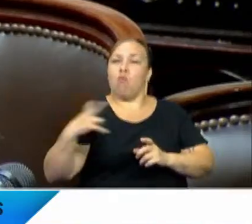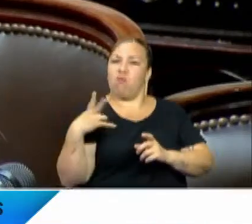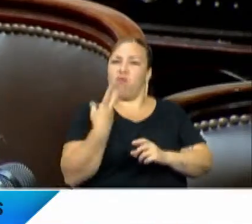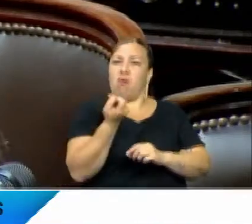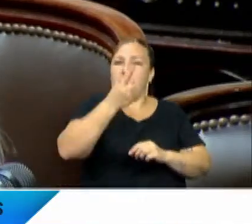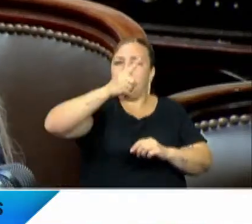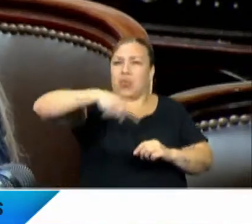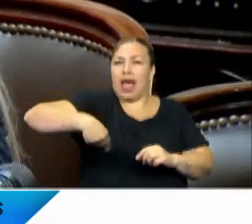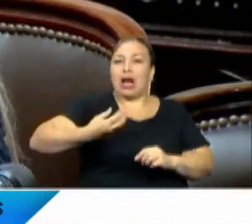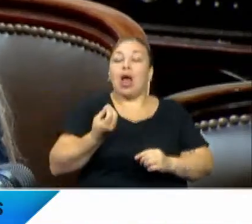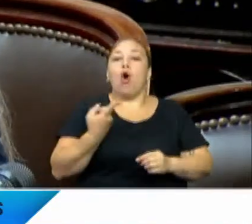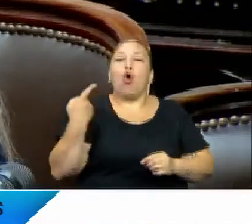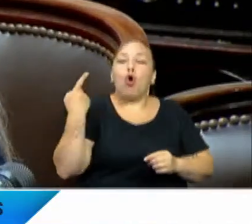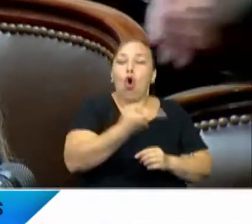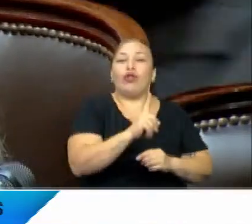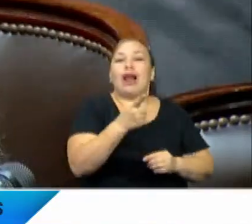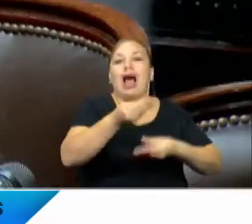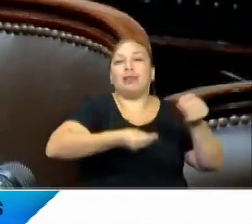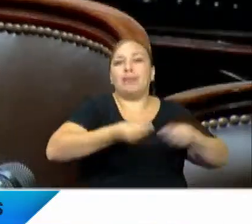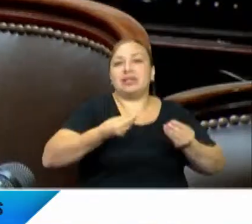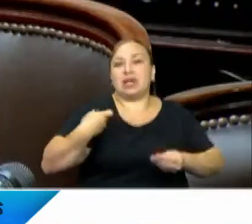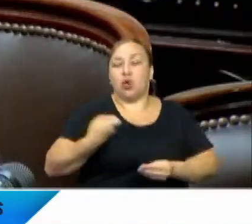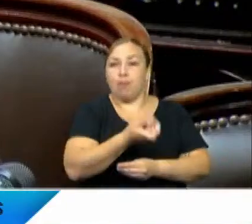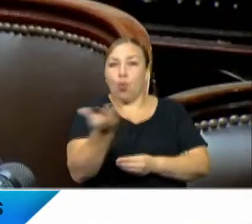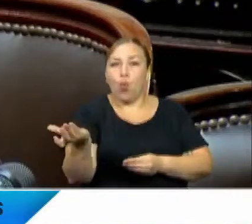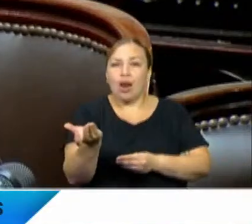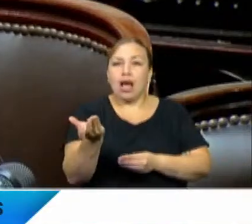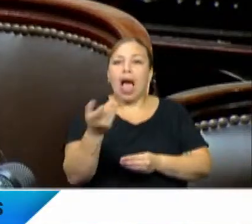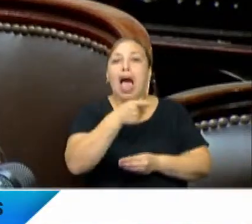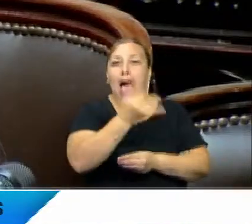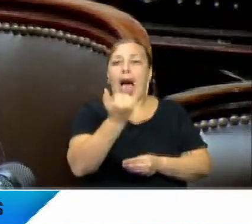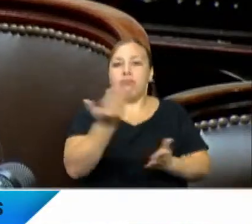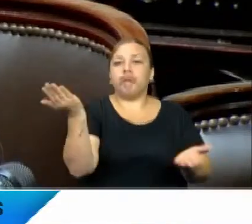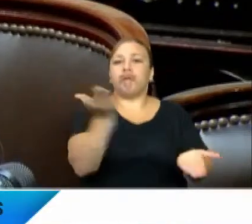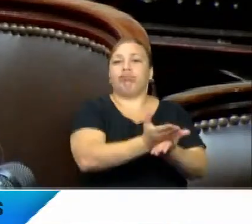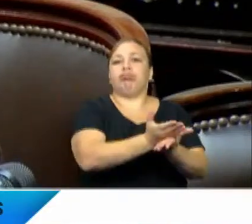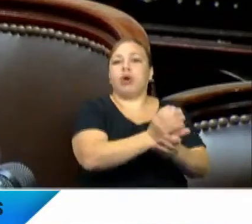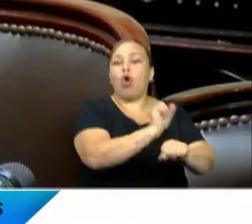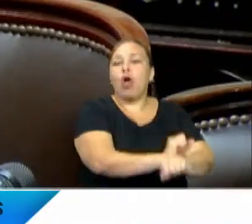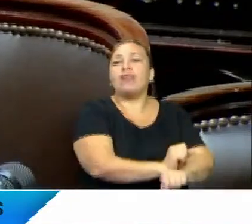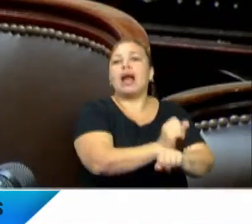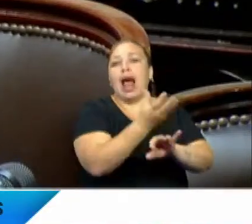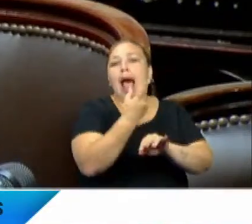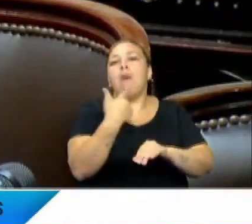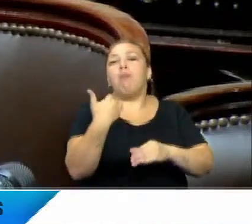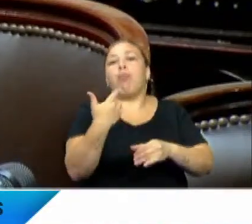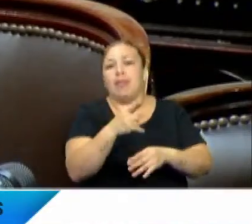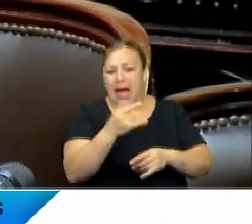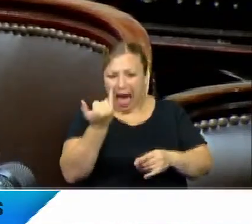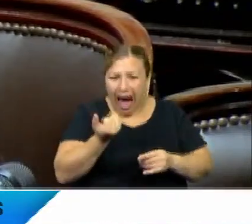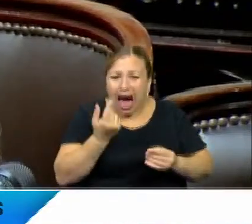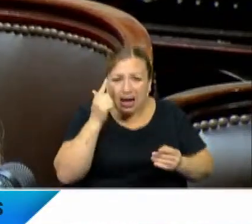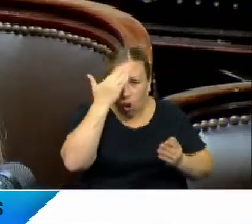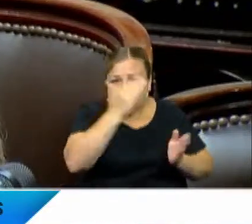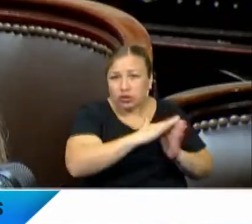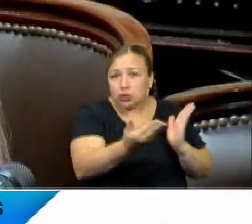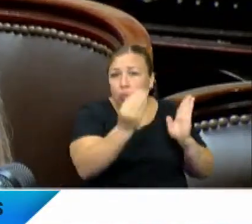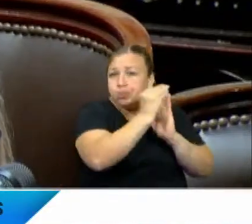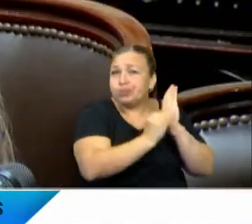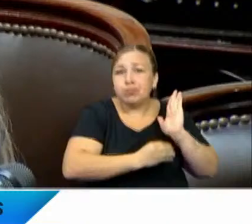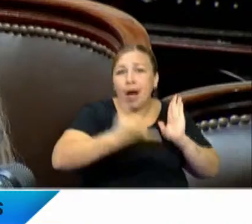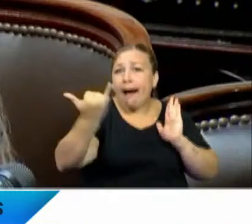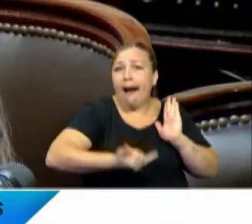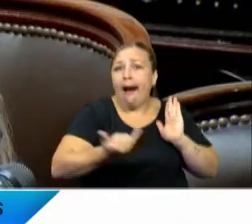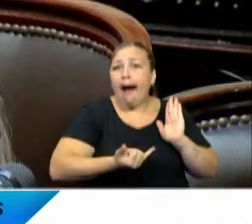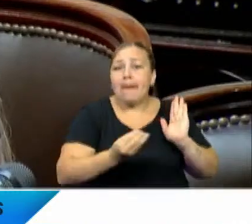por actos en contra de la administración pública recibirán una condena accesoria de inhabilitación. Están también, y lo dijo la diputada Siley,